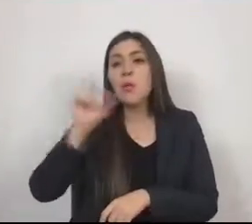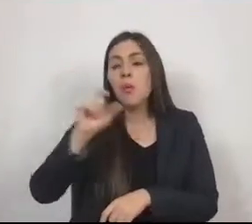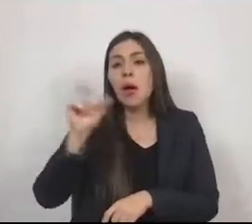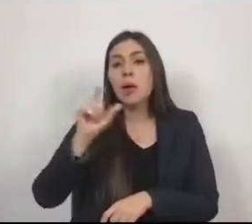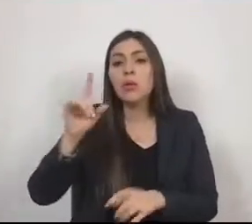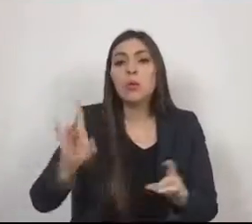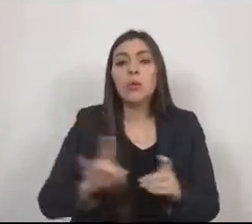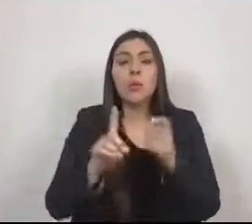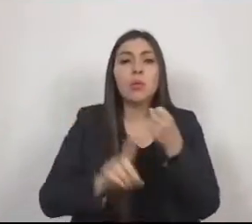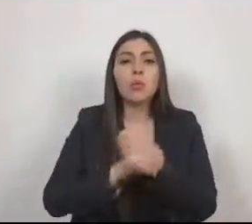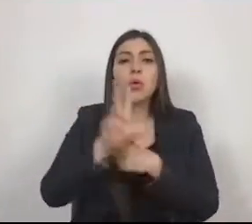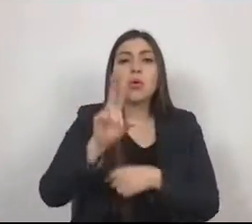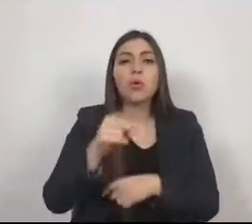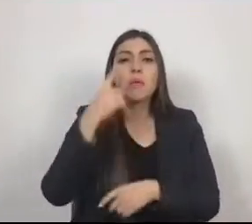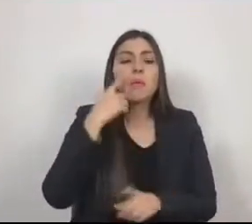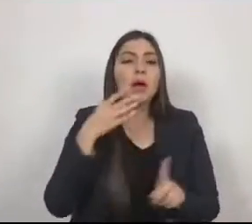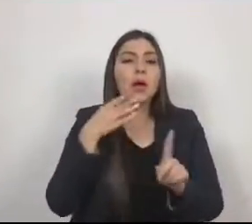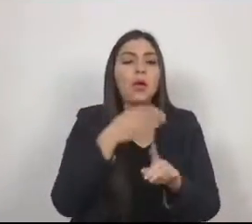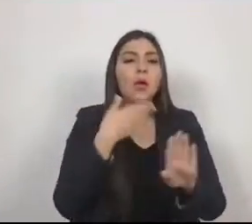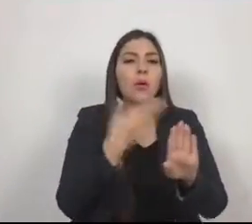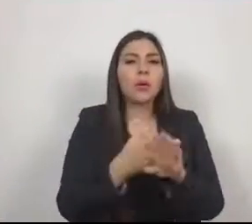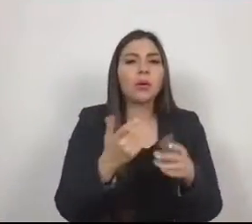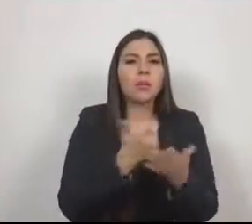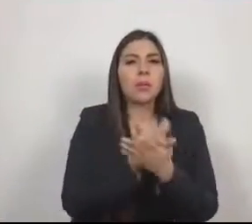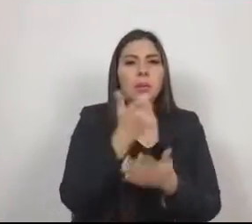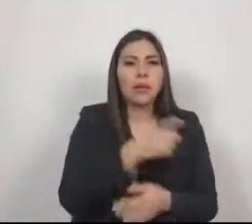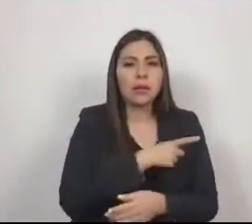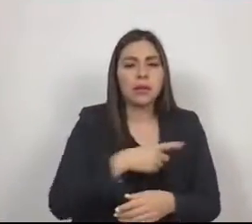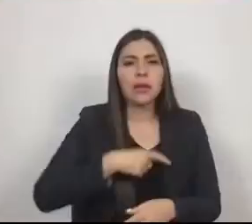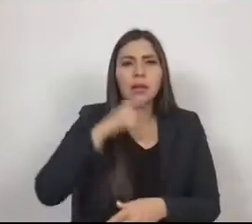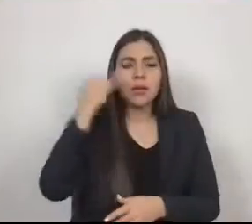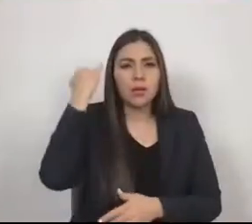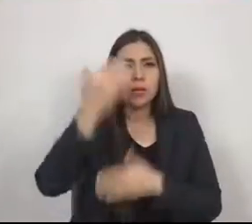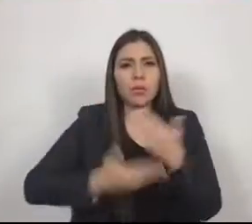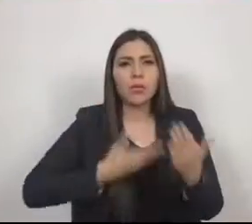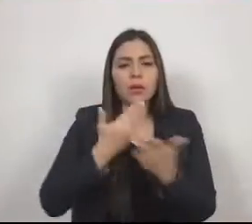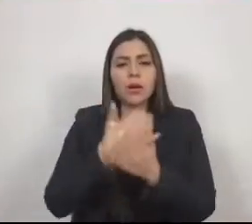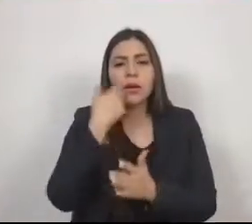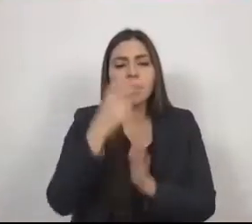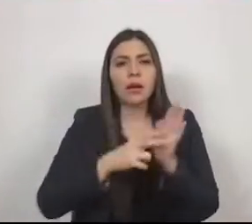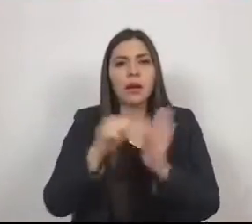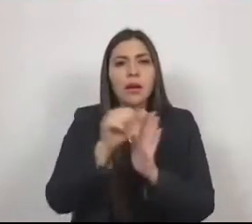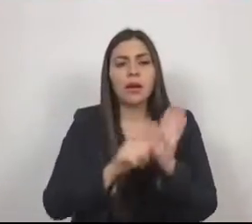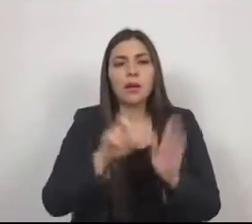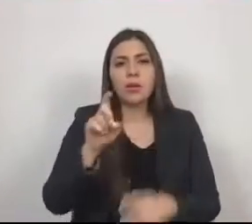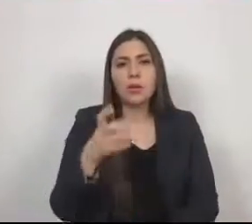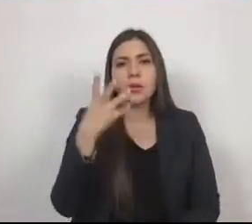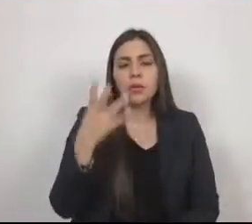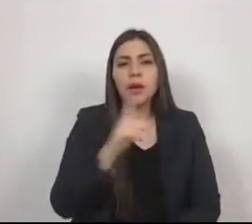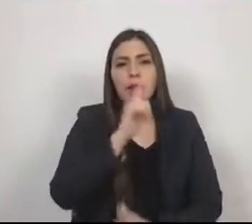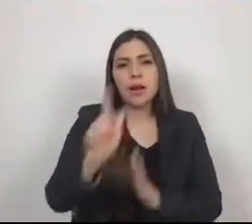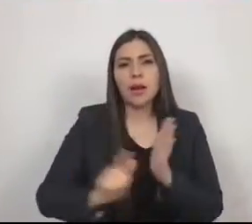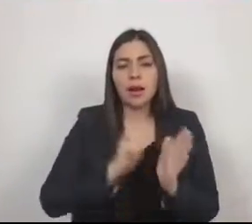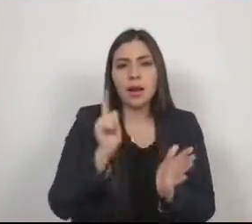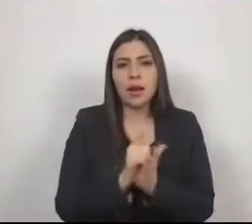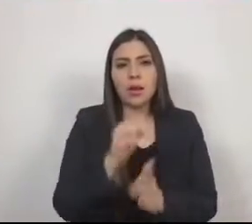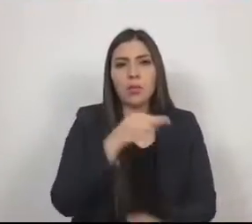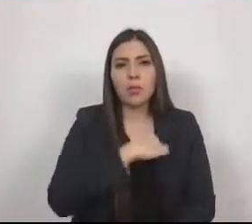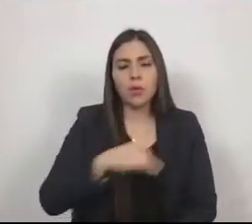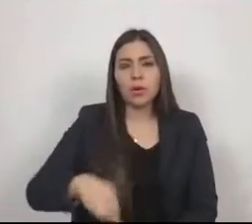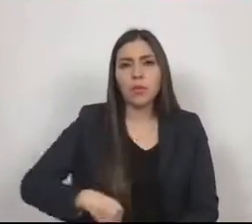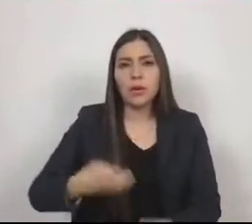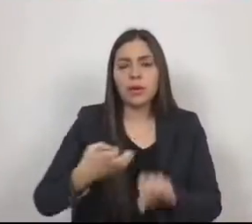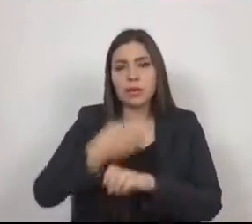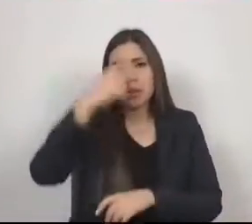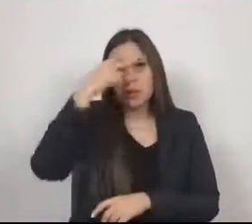para el pago de deudas. De igual forma, esta iniciativa pretende reformar el artículo 34 de la Ley Orgánica Municipal del Estado de